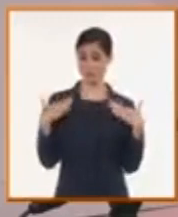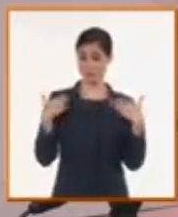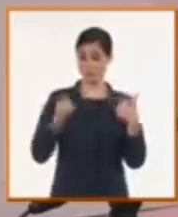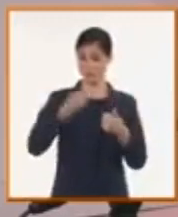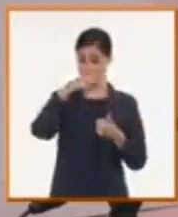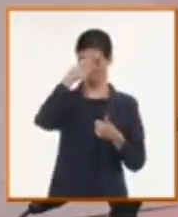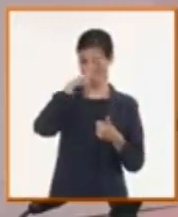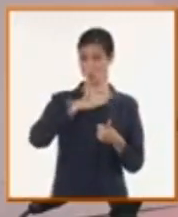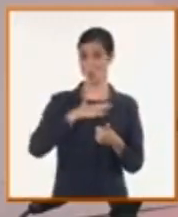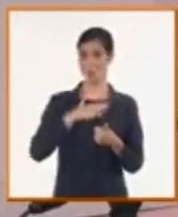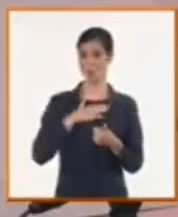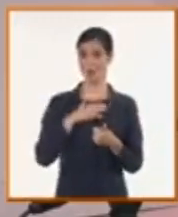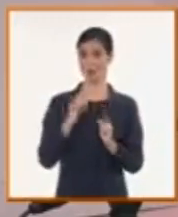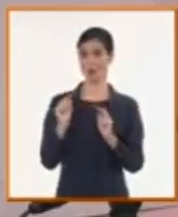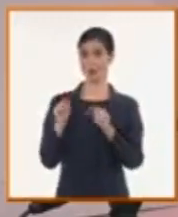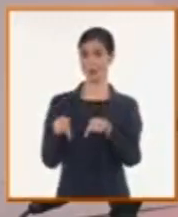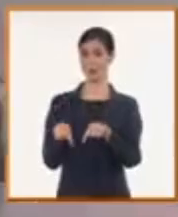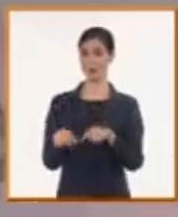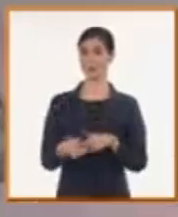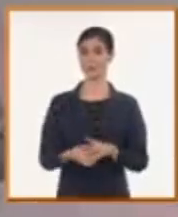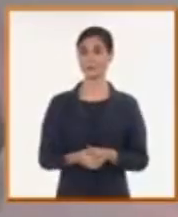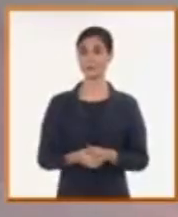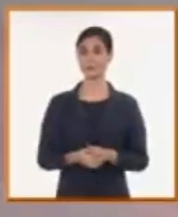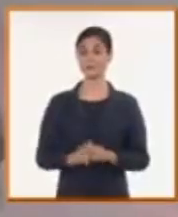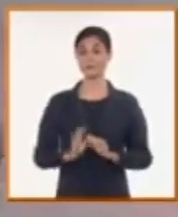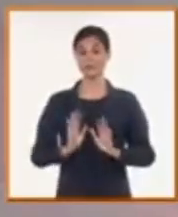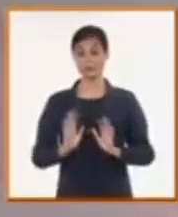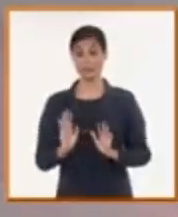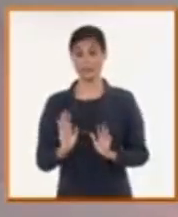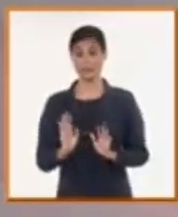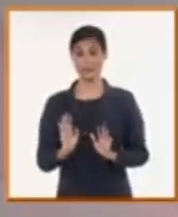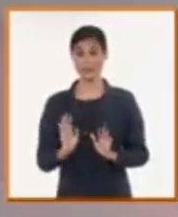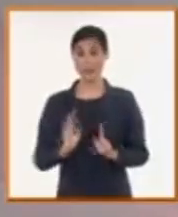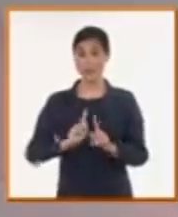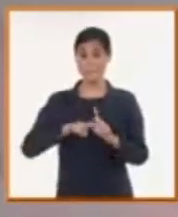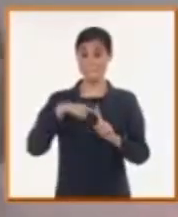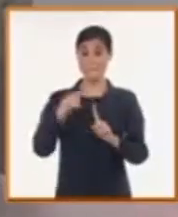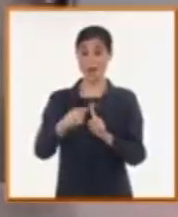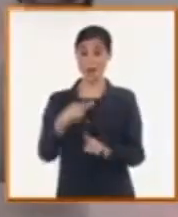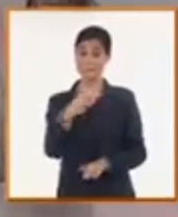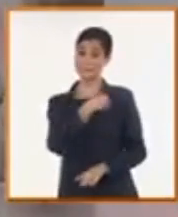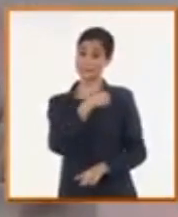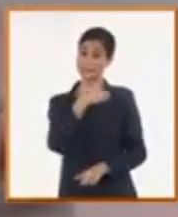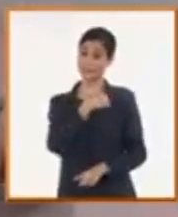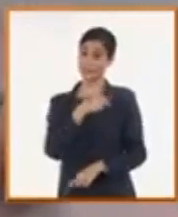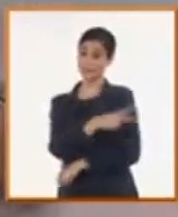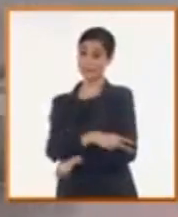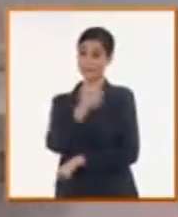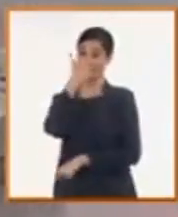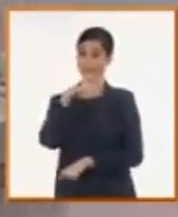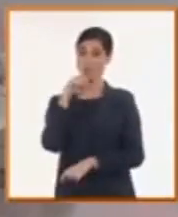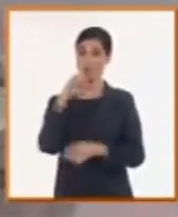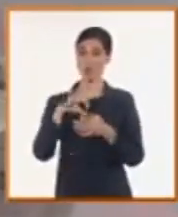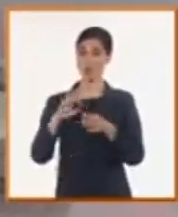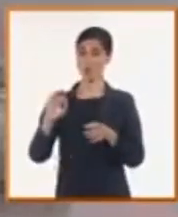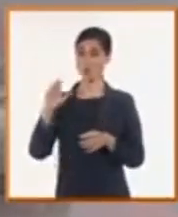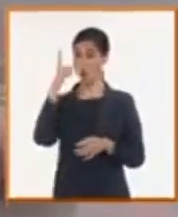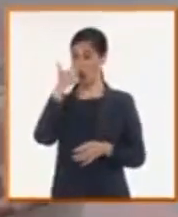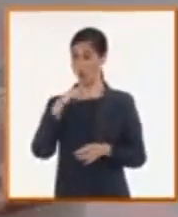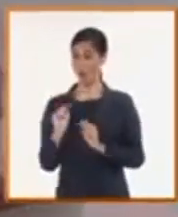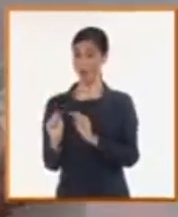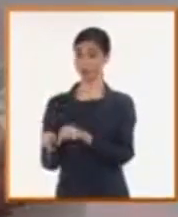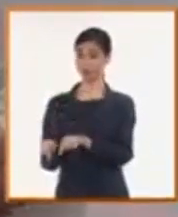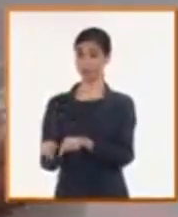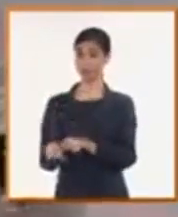comandante jefe dando instrucciones? Incluso de militares angoleños, jefe de la plaza ahí de Cuito, Guanabale, que da, y soviéticos, exsoviéticos, que